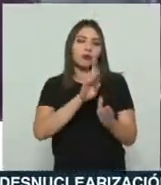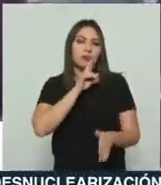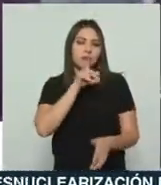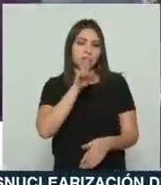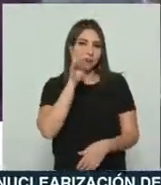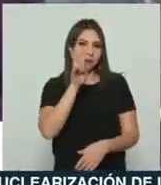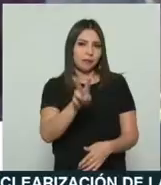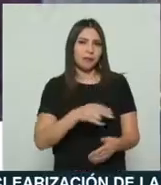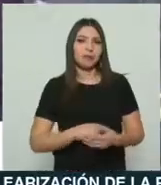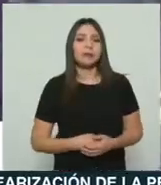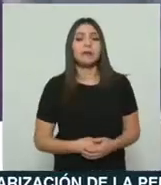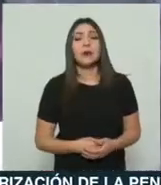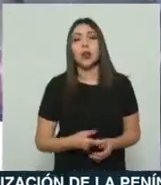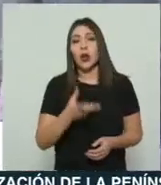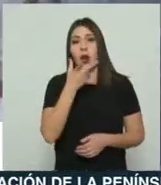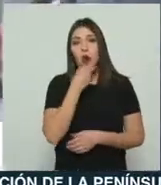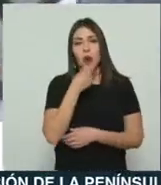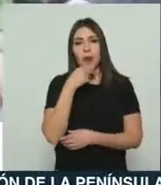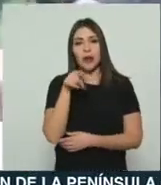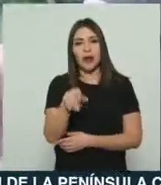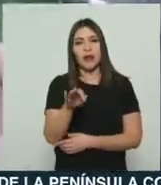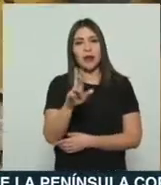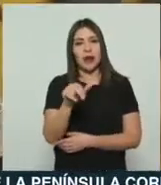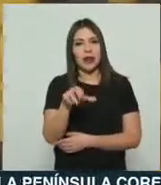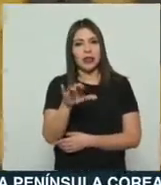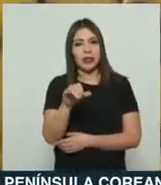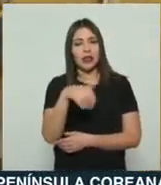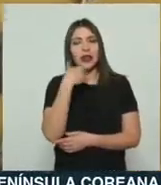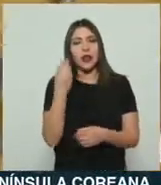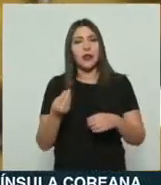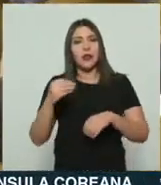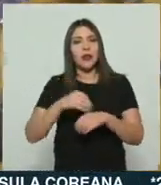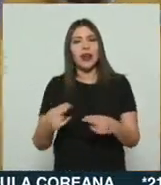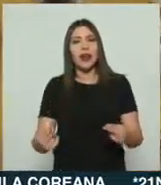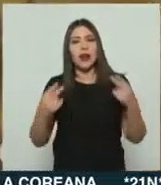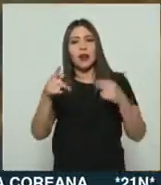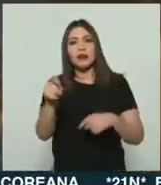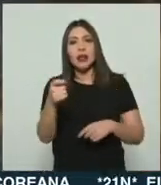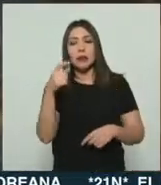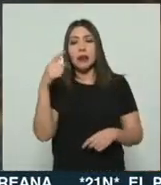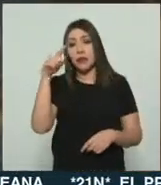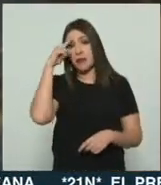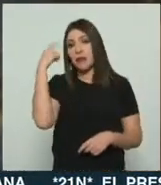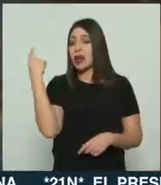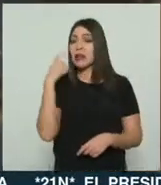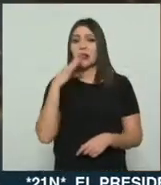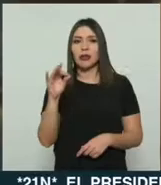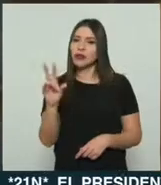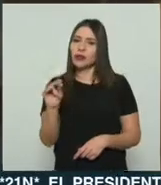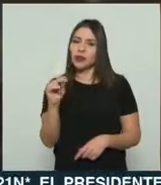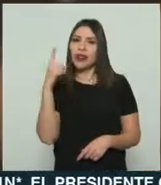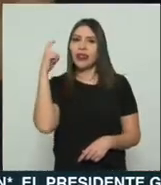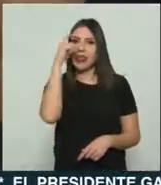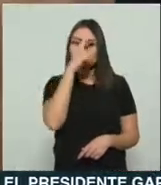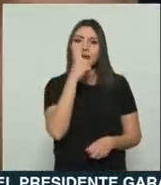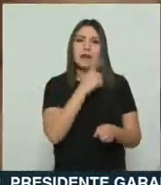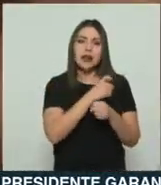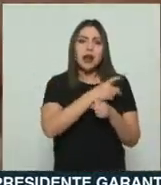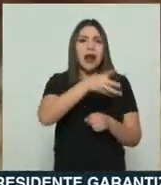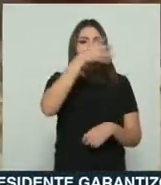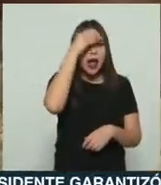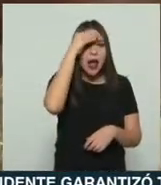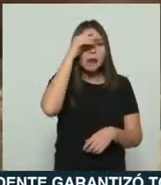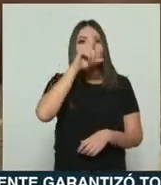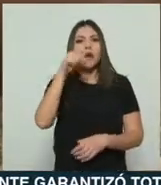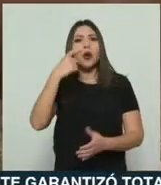Para Francisco no fue fácil iniciar su negocio de cerrajería. Primero, aprender, después comprar su equipo, hacerlo crecer y